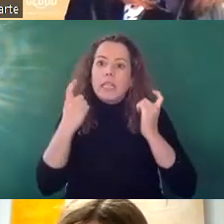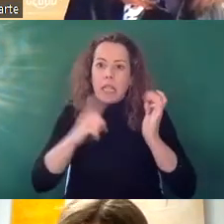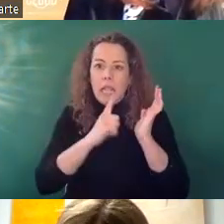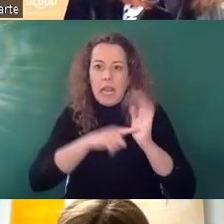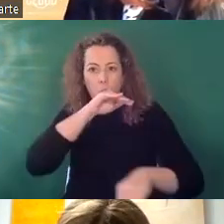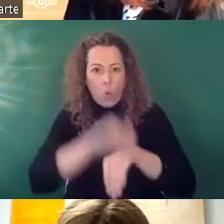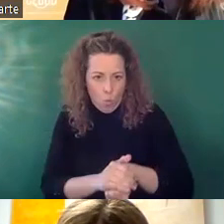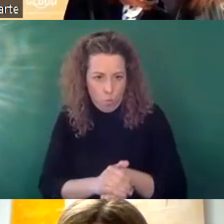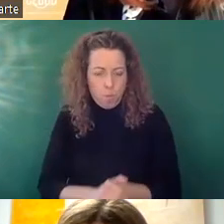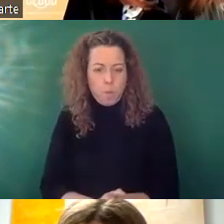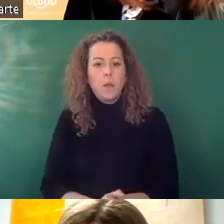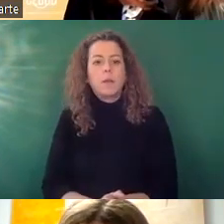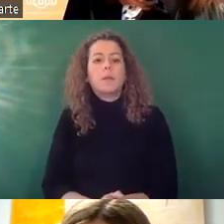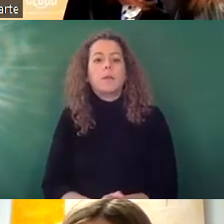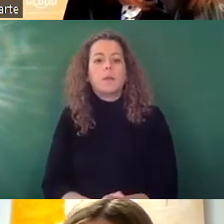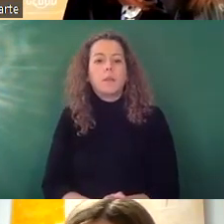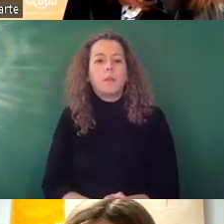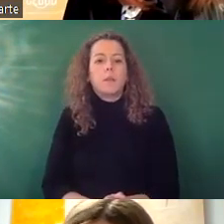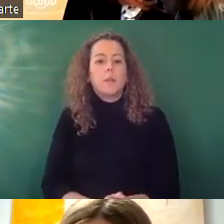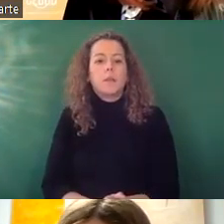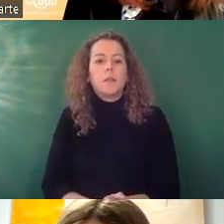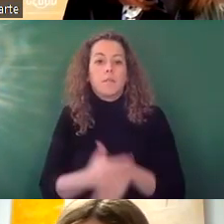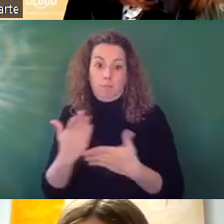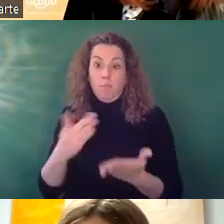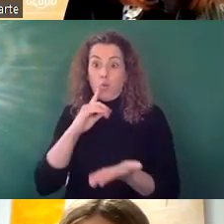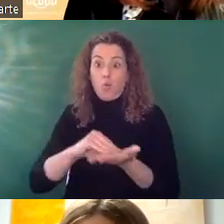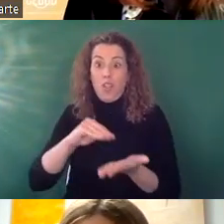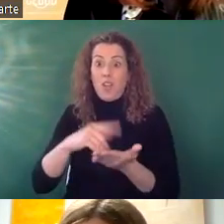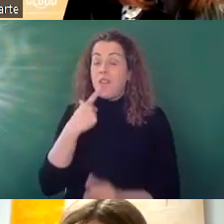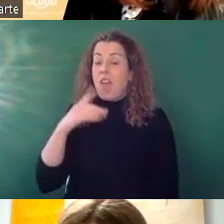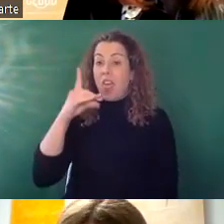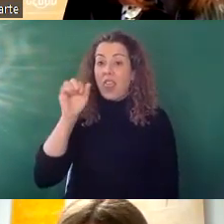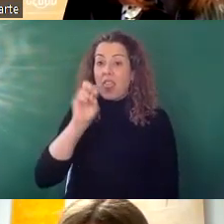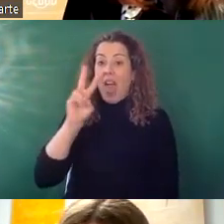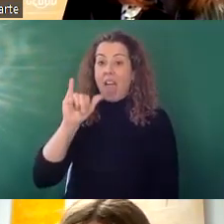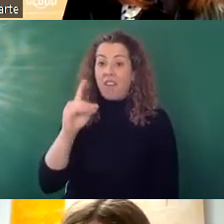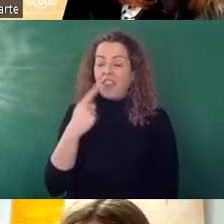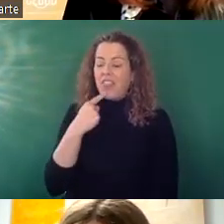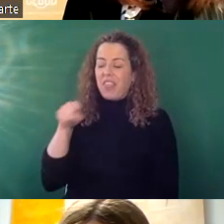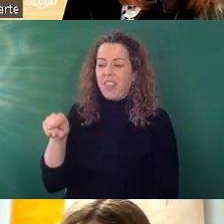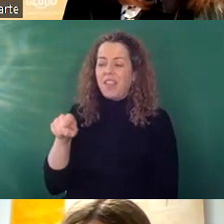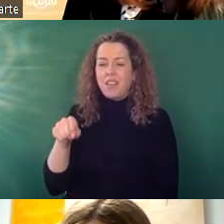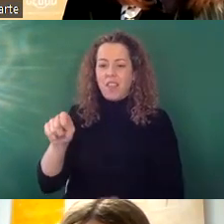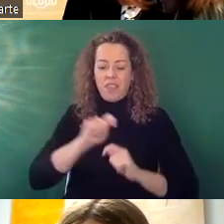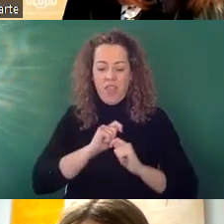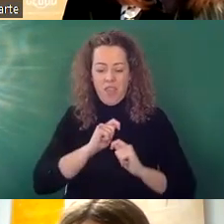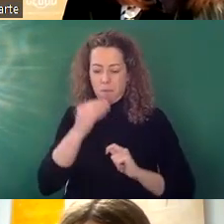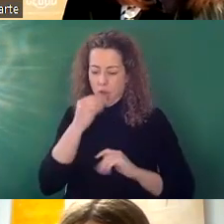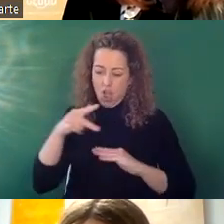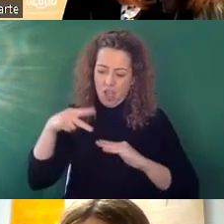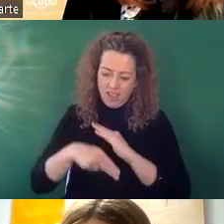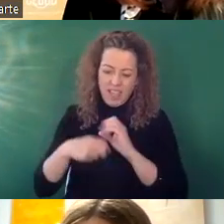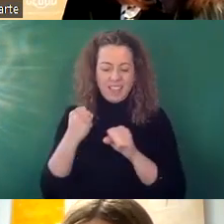con la legislación. Y esto muchas veces, que me ha encantado lo de David, nos evita ser o